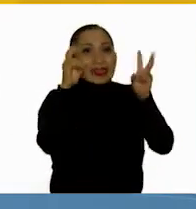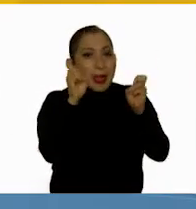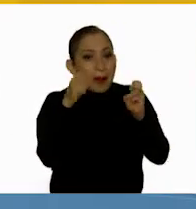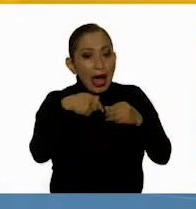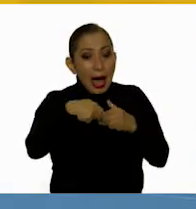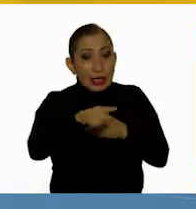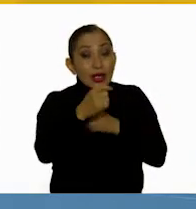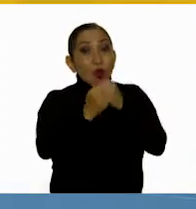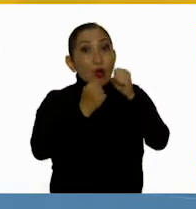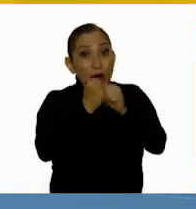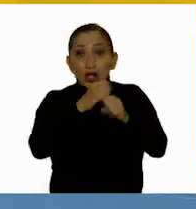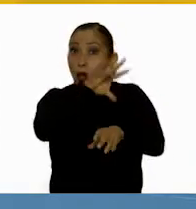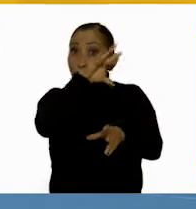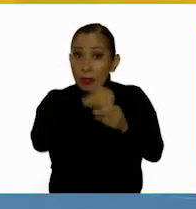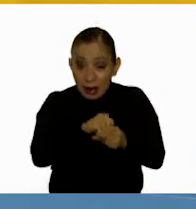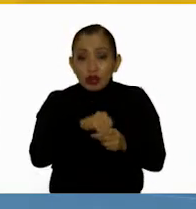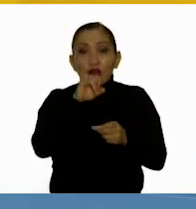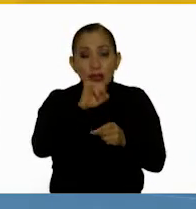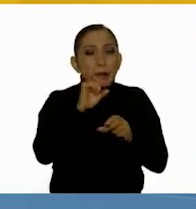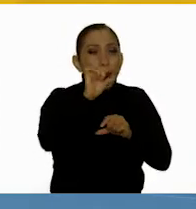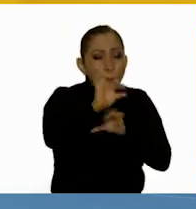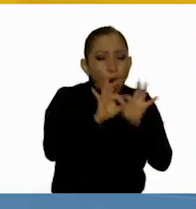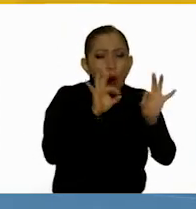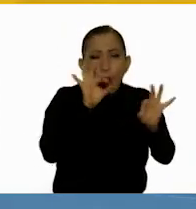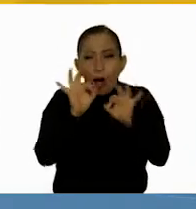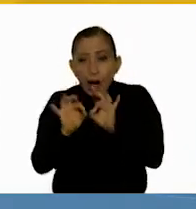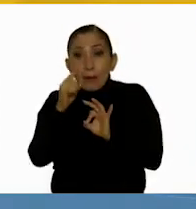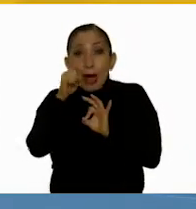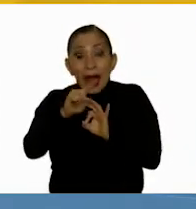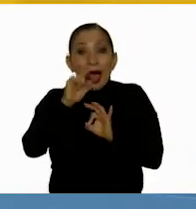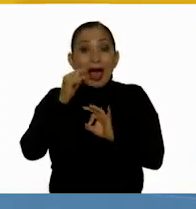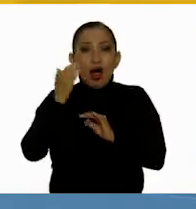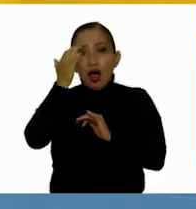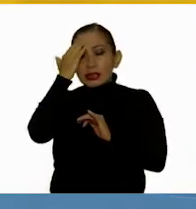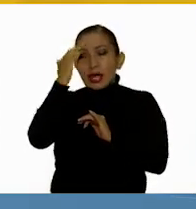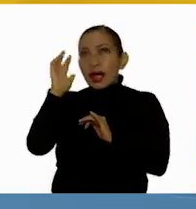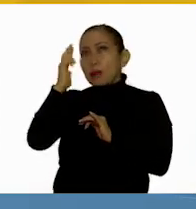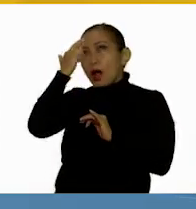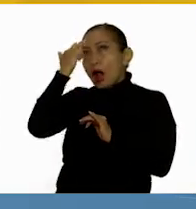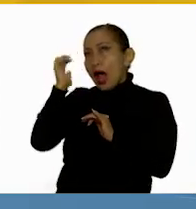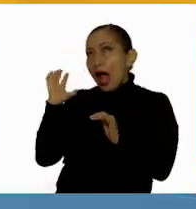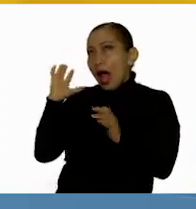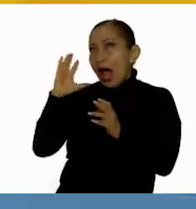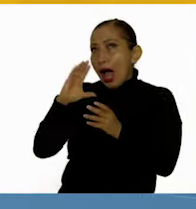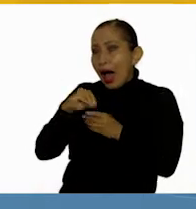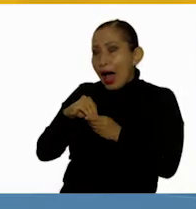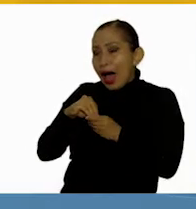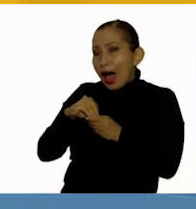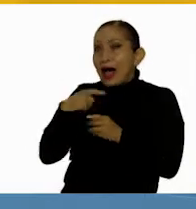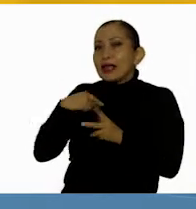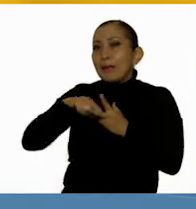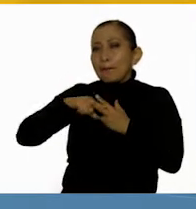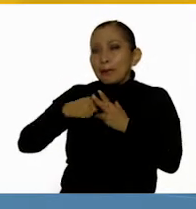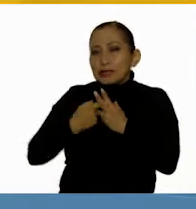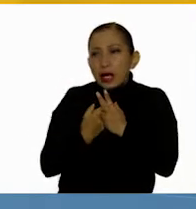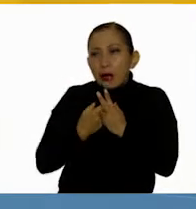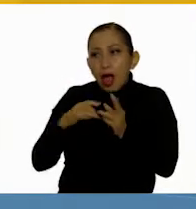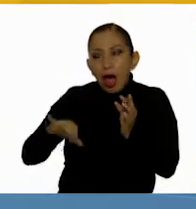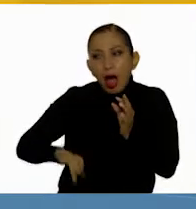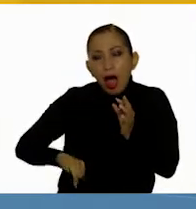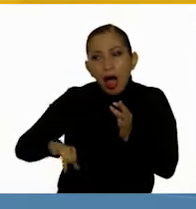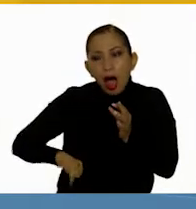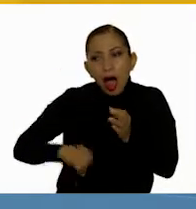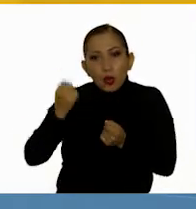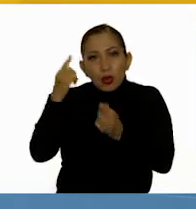estudiaremos a lo largo de este ciclo escolar, con la finalidad de que retomemos conocimientos previos y que comencemos a interesarnos por algunos